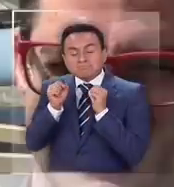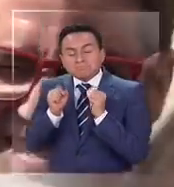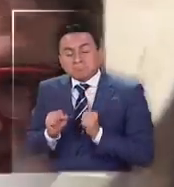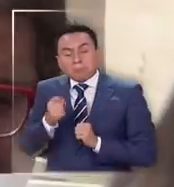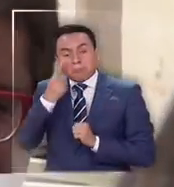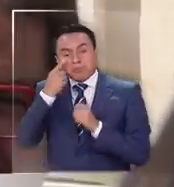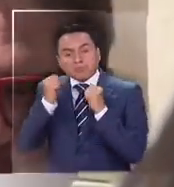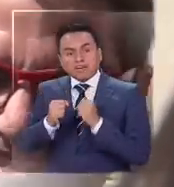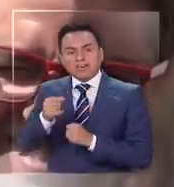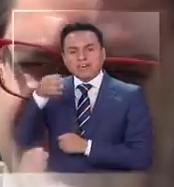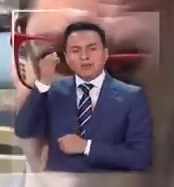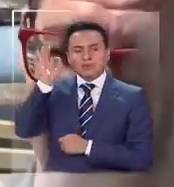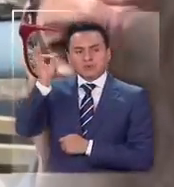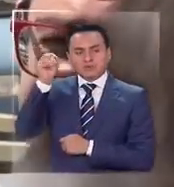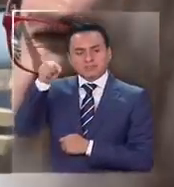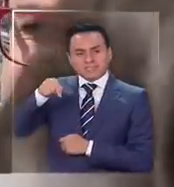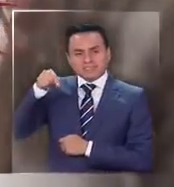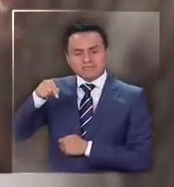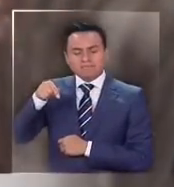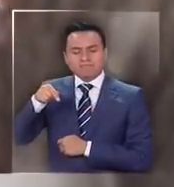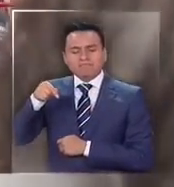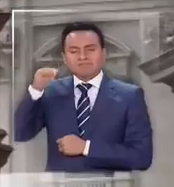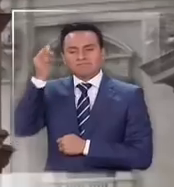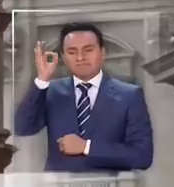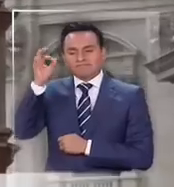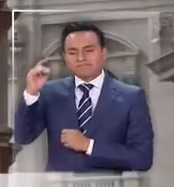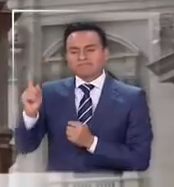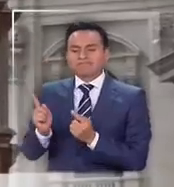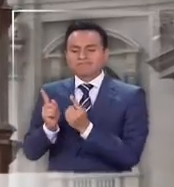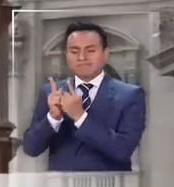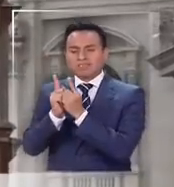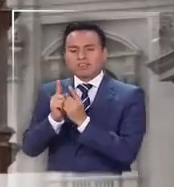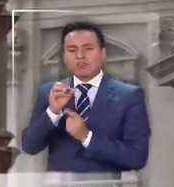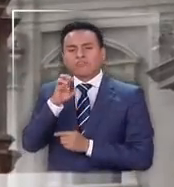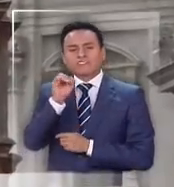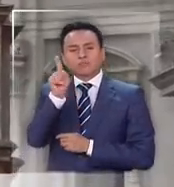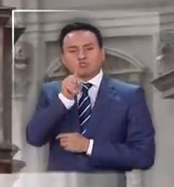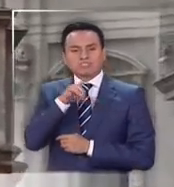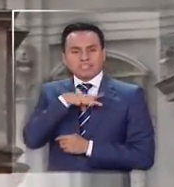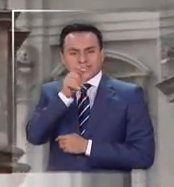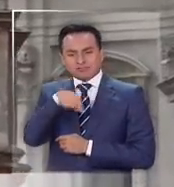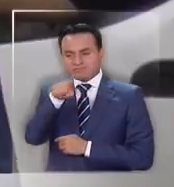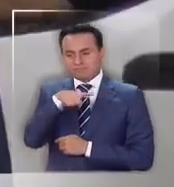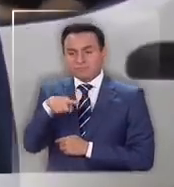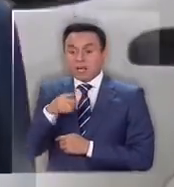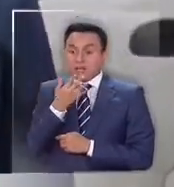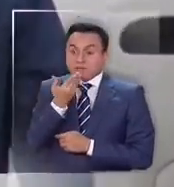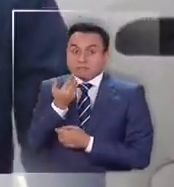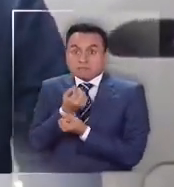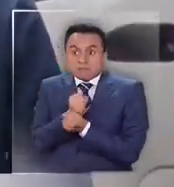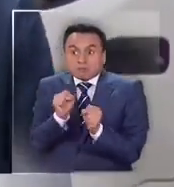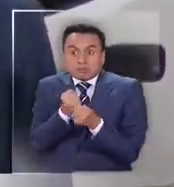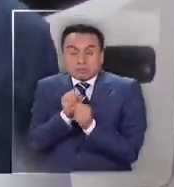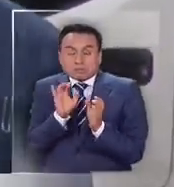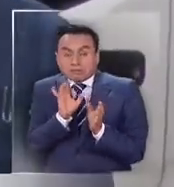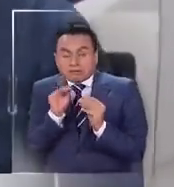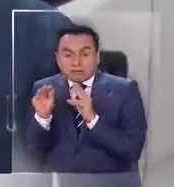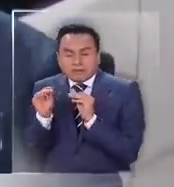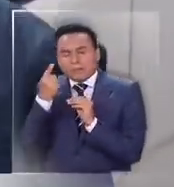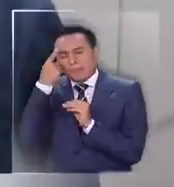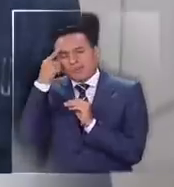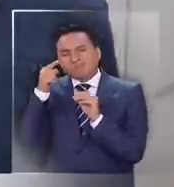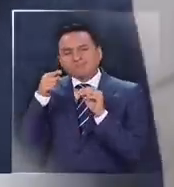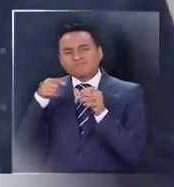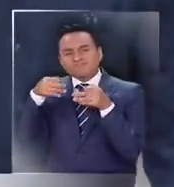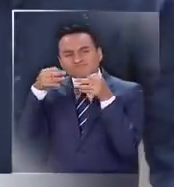de que exista una reunión acá, que se lleve a cabo este encuentro con los obispos chilenos. Se habla de renuncias, por cierto que sí, pero esa es una cuestión que